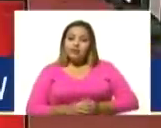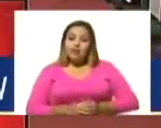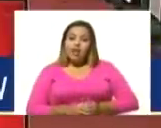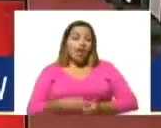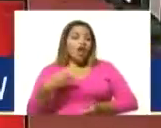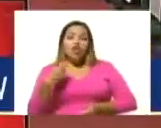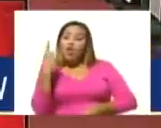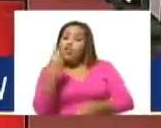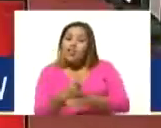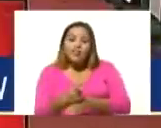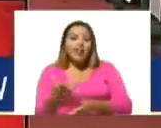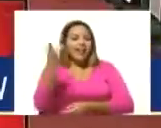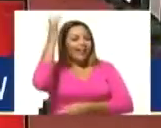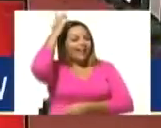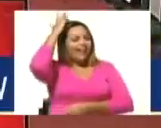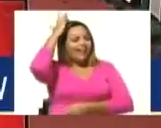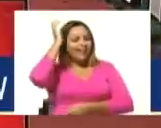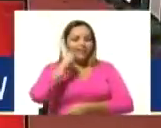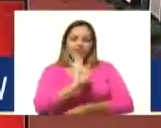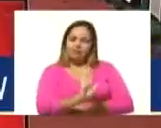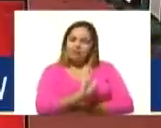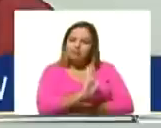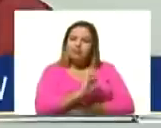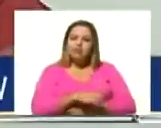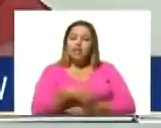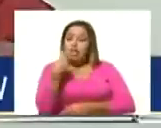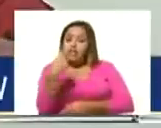nosotros de lo que diga el